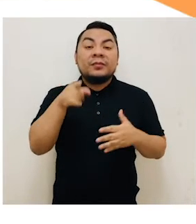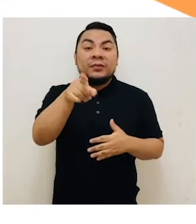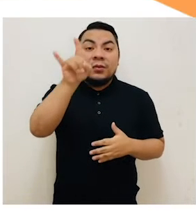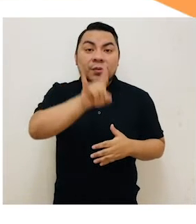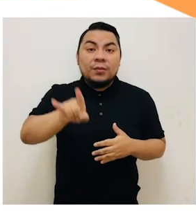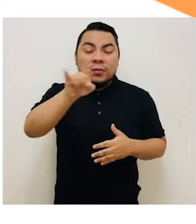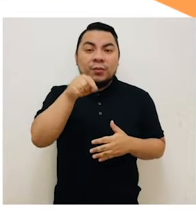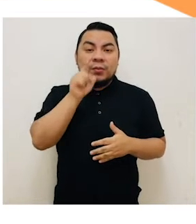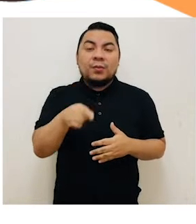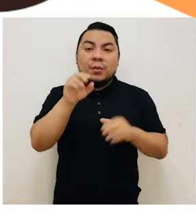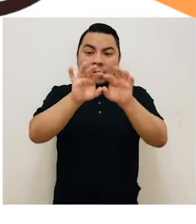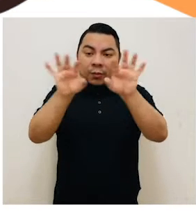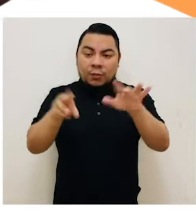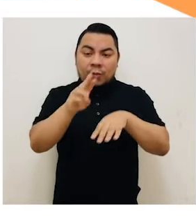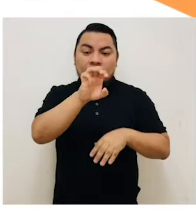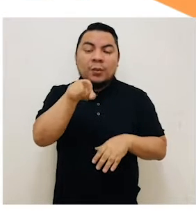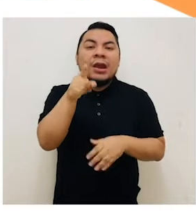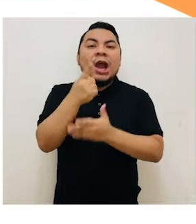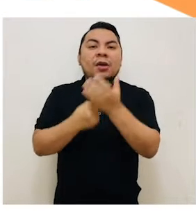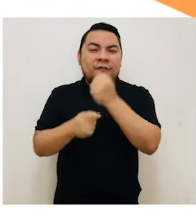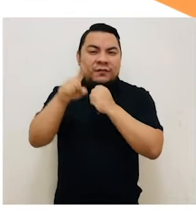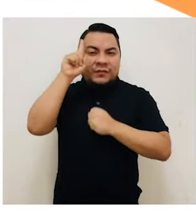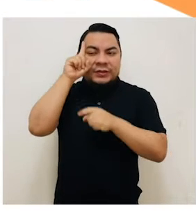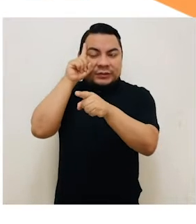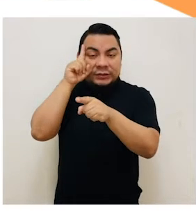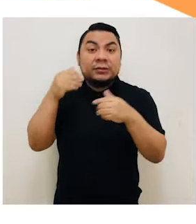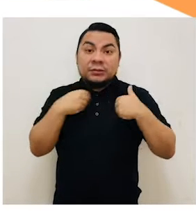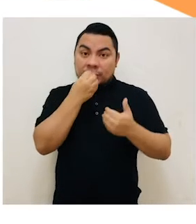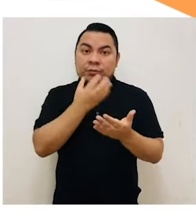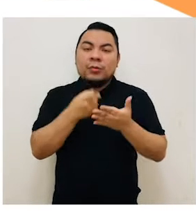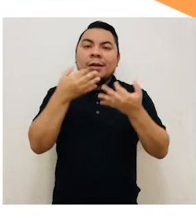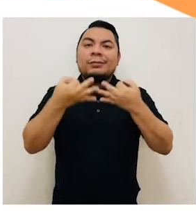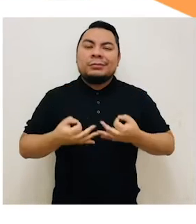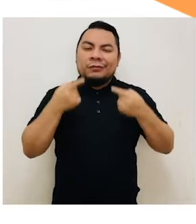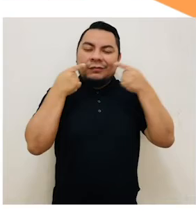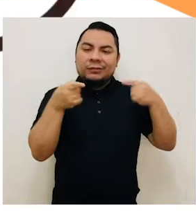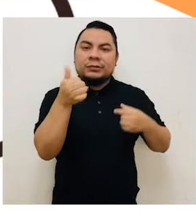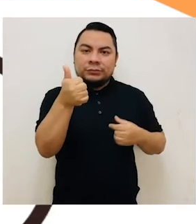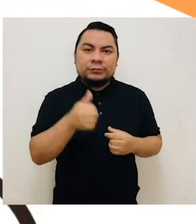Usa aplicaciones o sitios web de tiendas online de confianza que cuenten con una buena reputación.